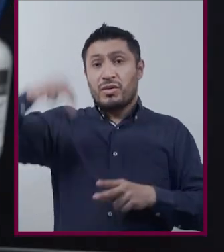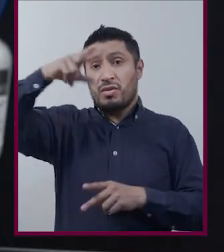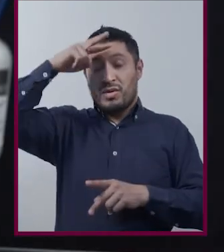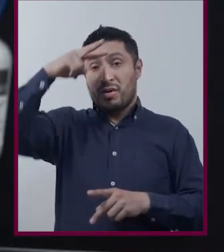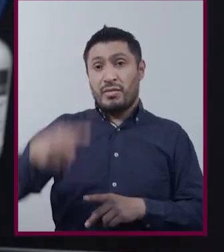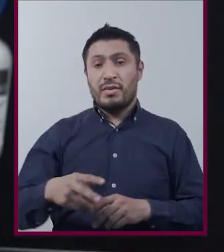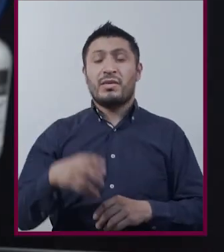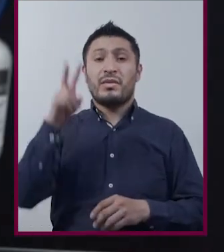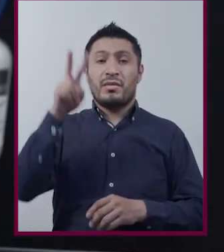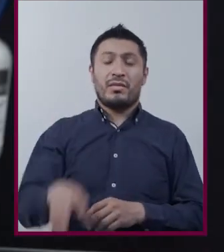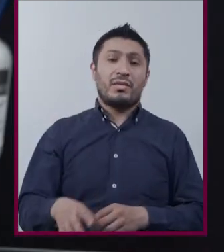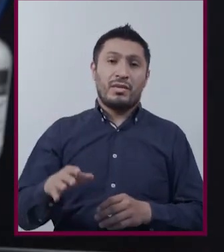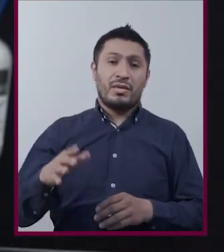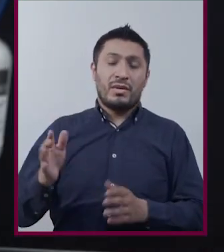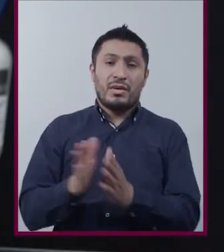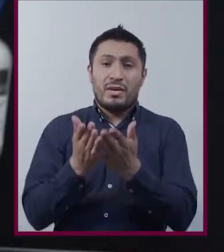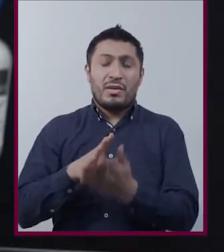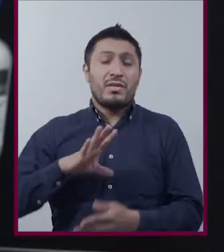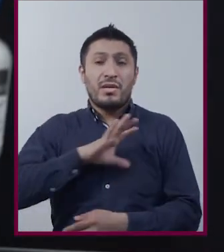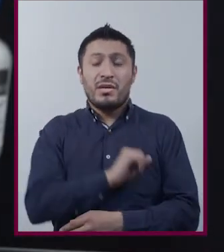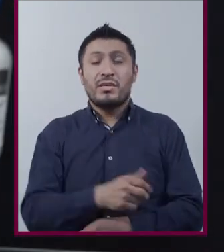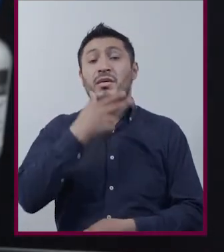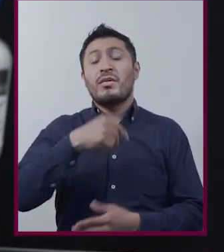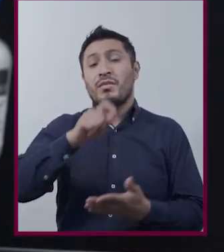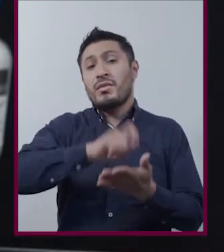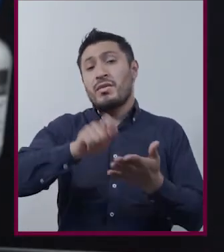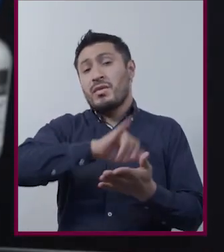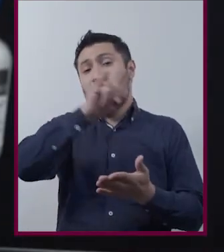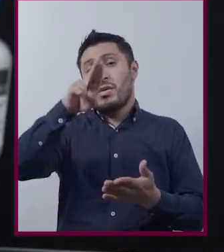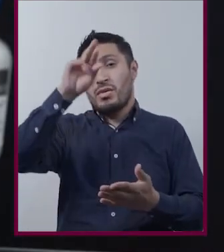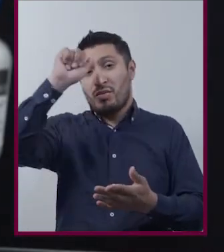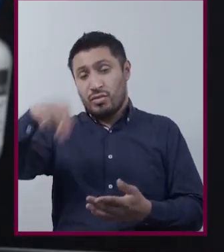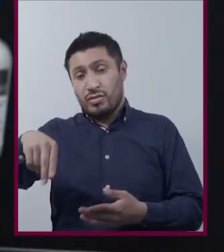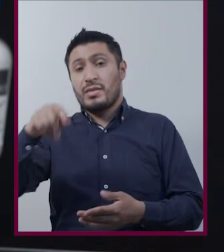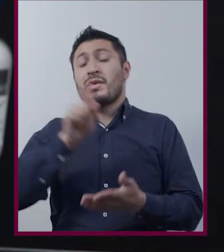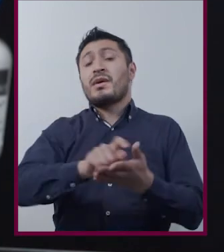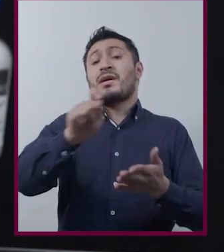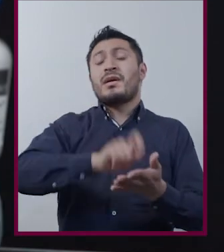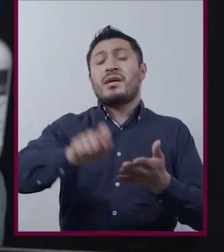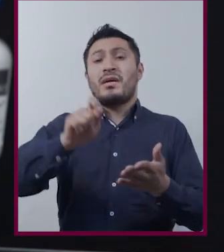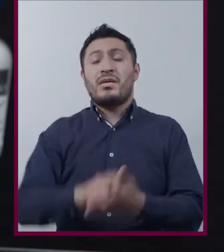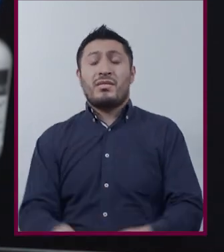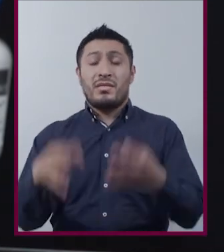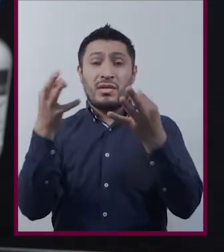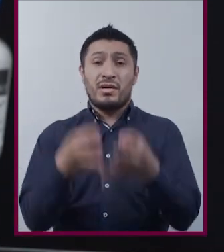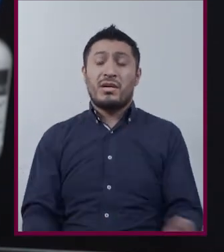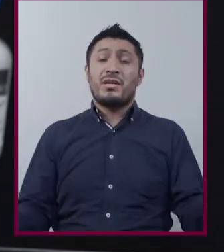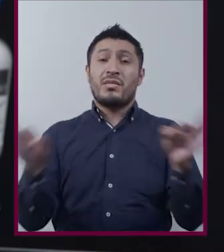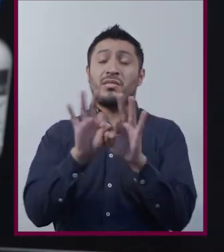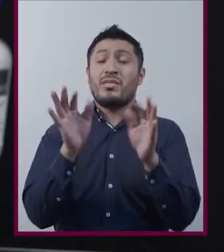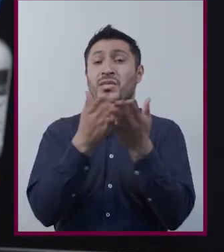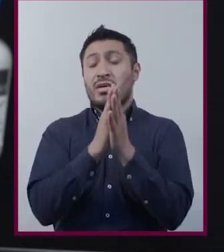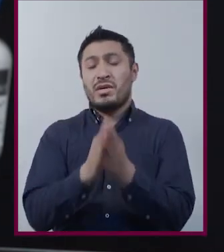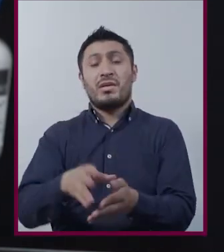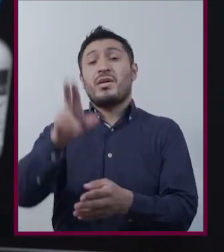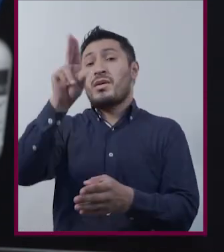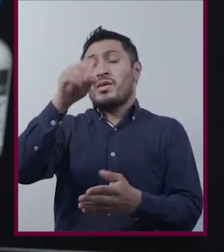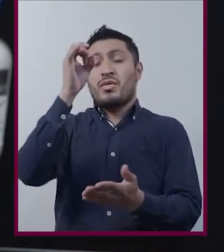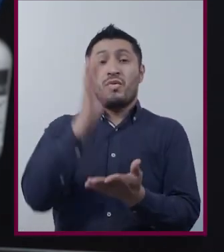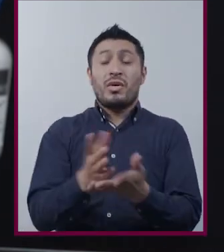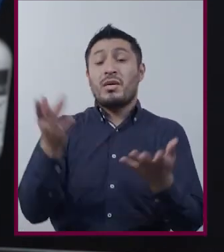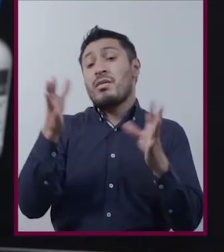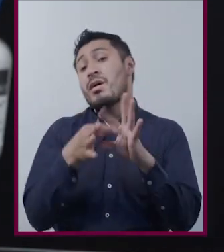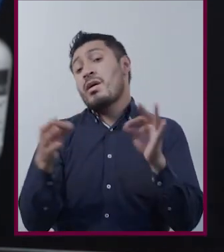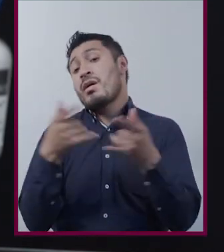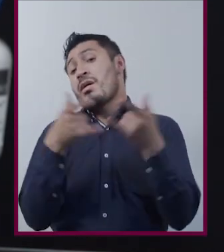La verdad, este libro me encantó. El escritor Juan Villoro anota la gran literatura histórica, no solamente narra